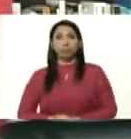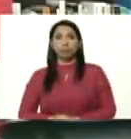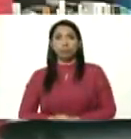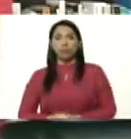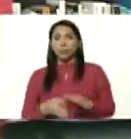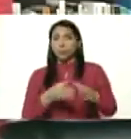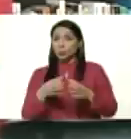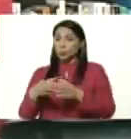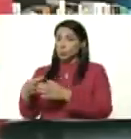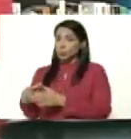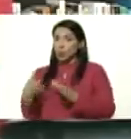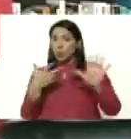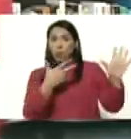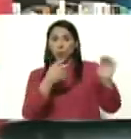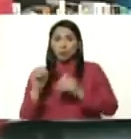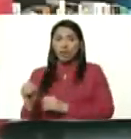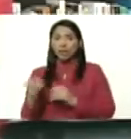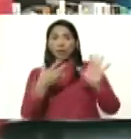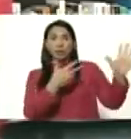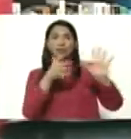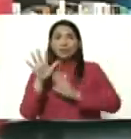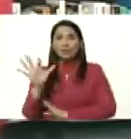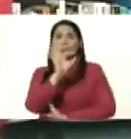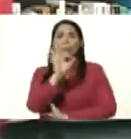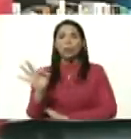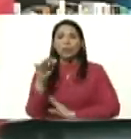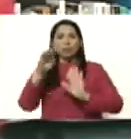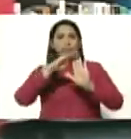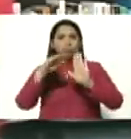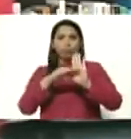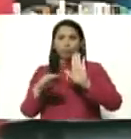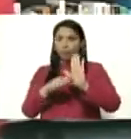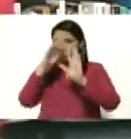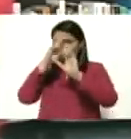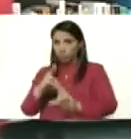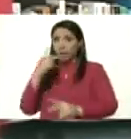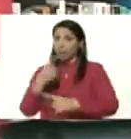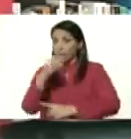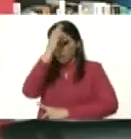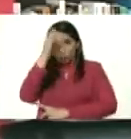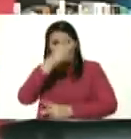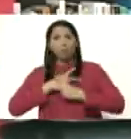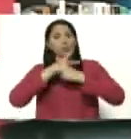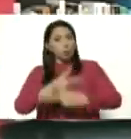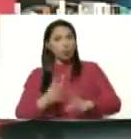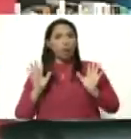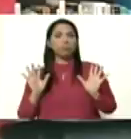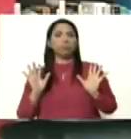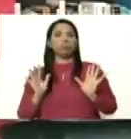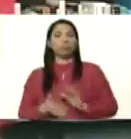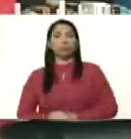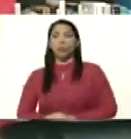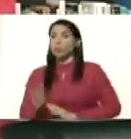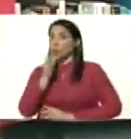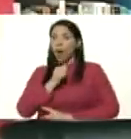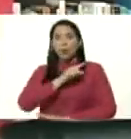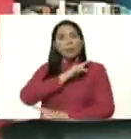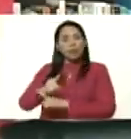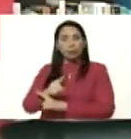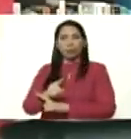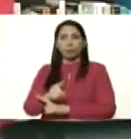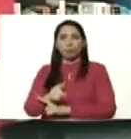de 80-85% de cumplimiento. Es consciente, es voluntaria, no es